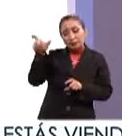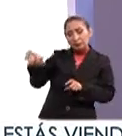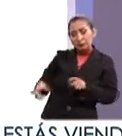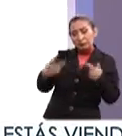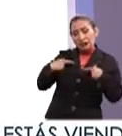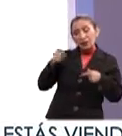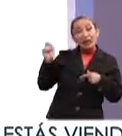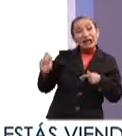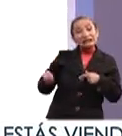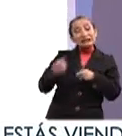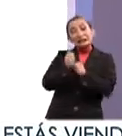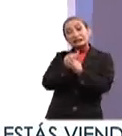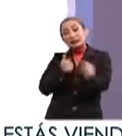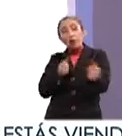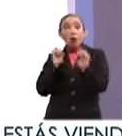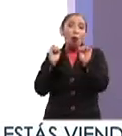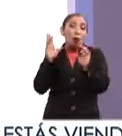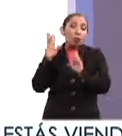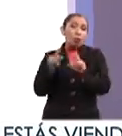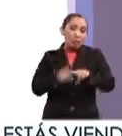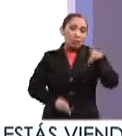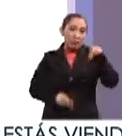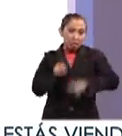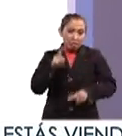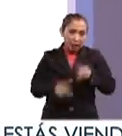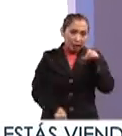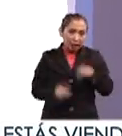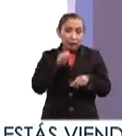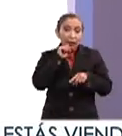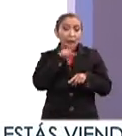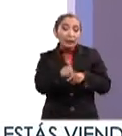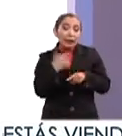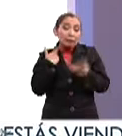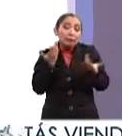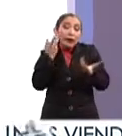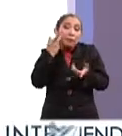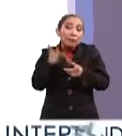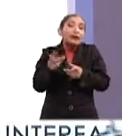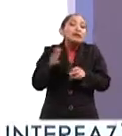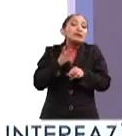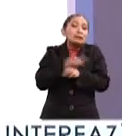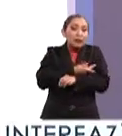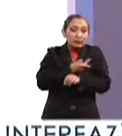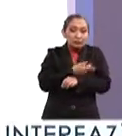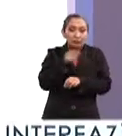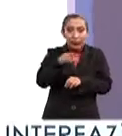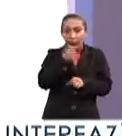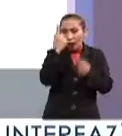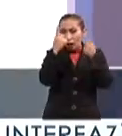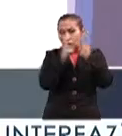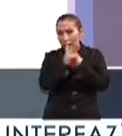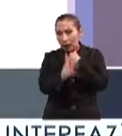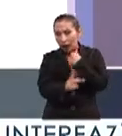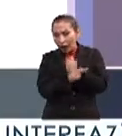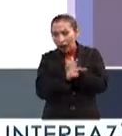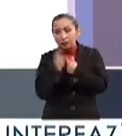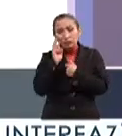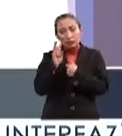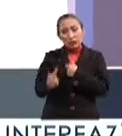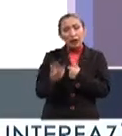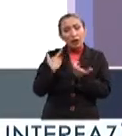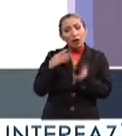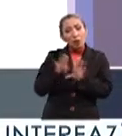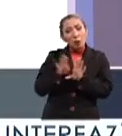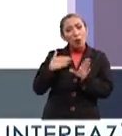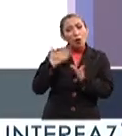individuo rezagado o no. Y también todo esto pues puede variar. En ese sentido, hay países con altos niveles